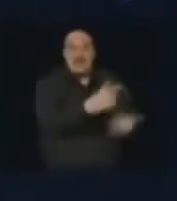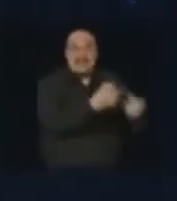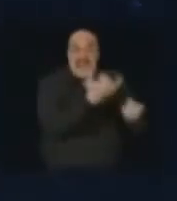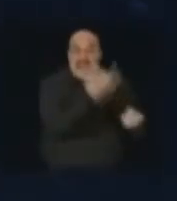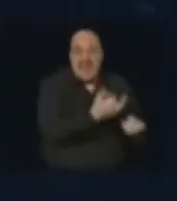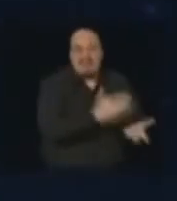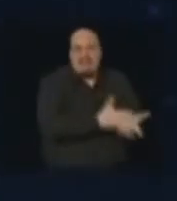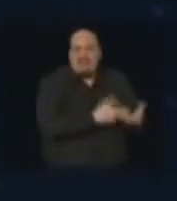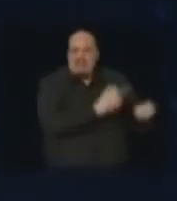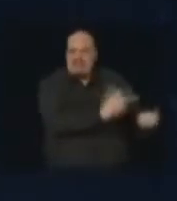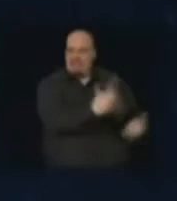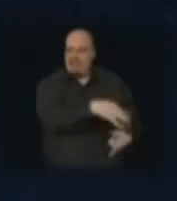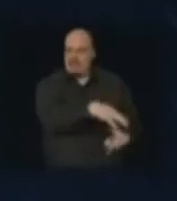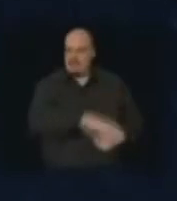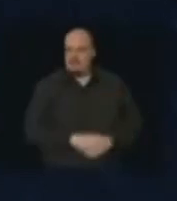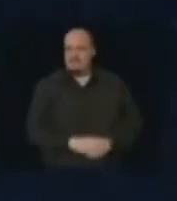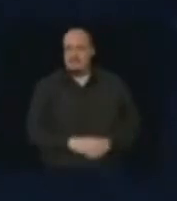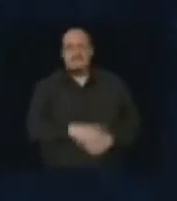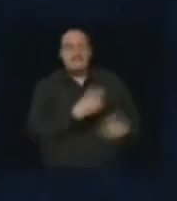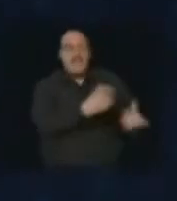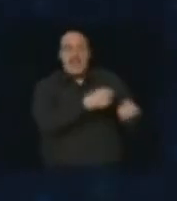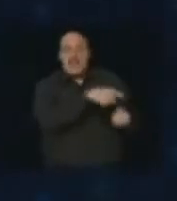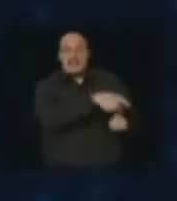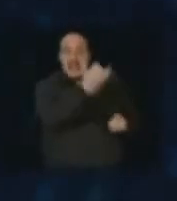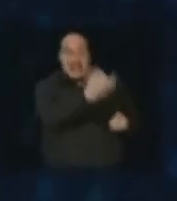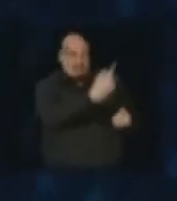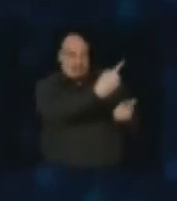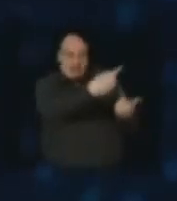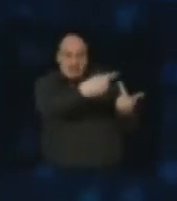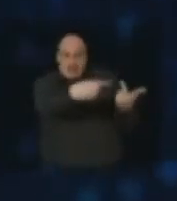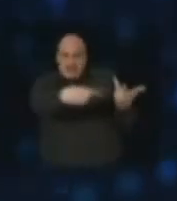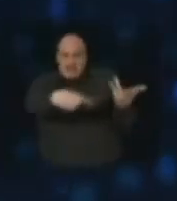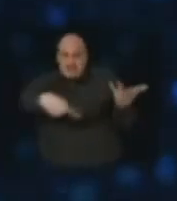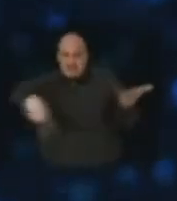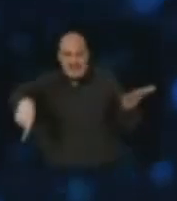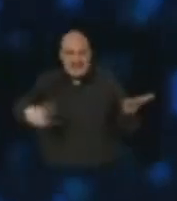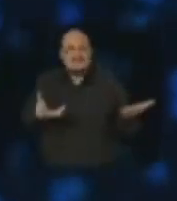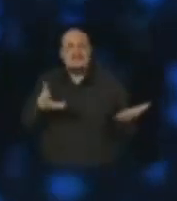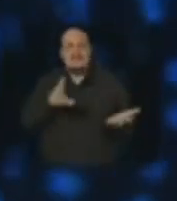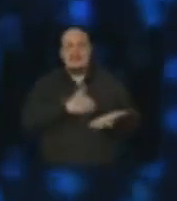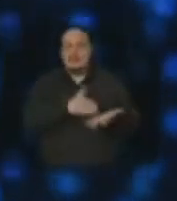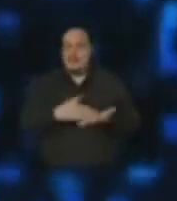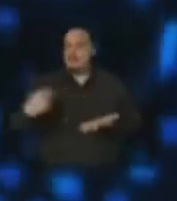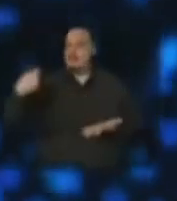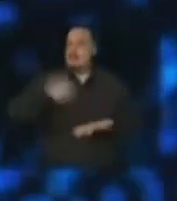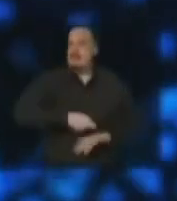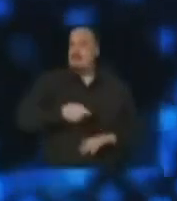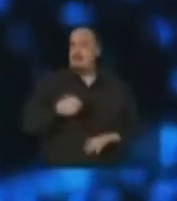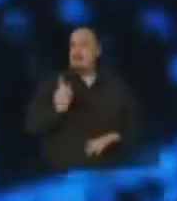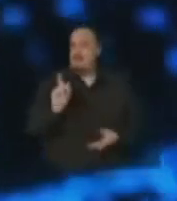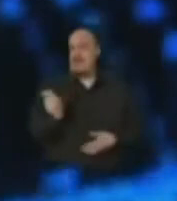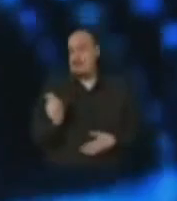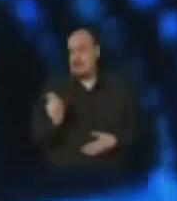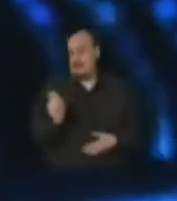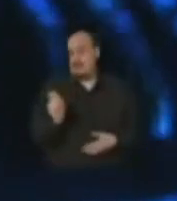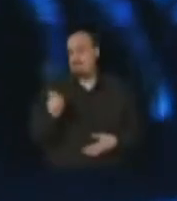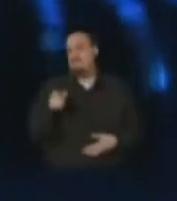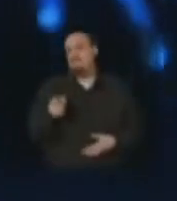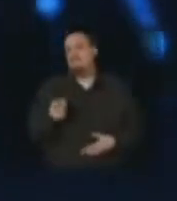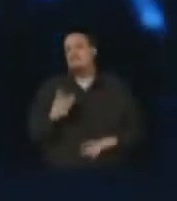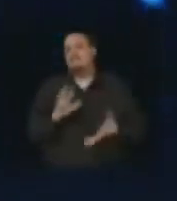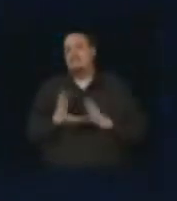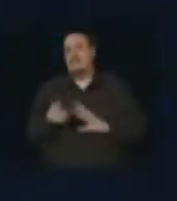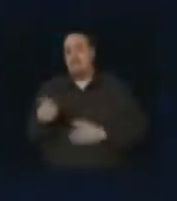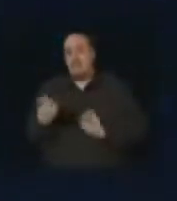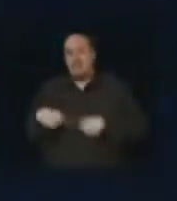Milei aparece como primero en las encuestas y Patricia Bullrich tercera, detrás del candidato oficialista